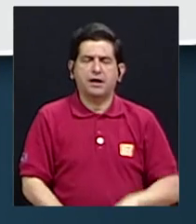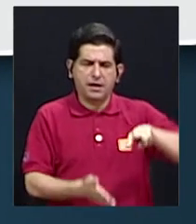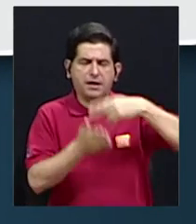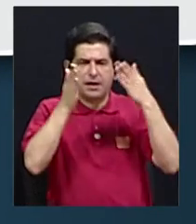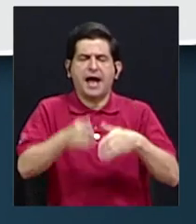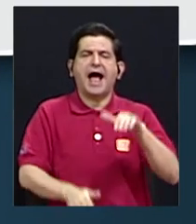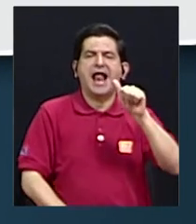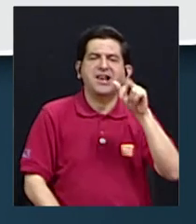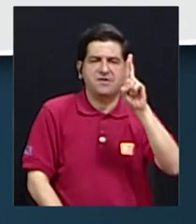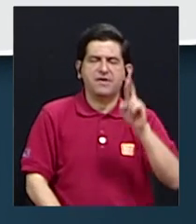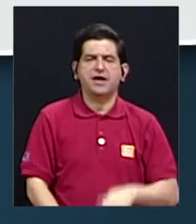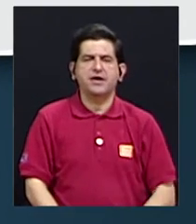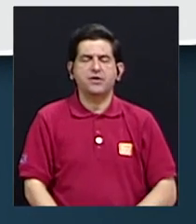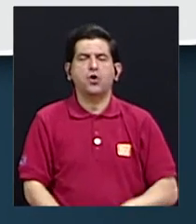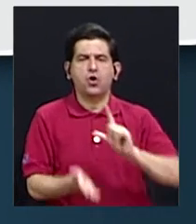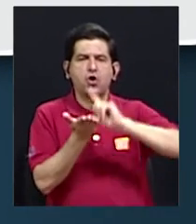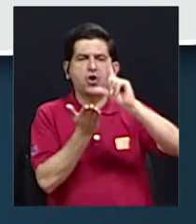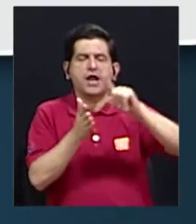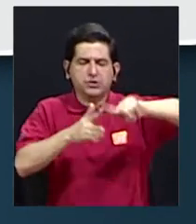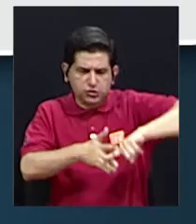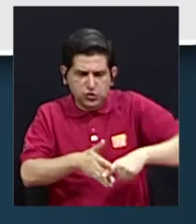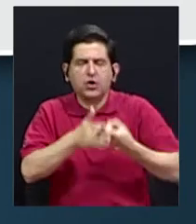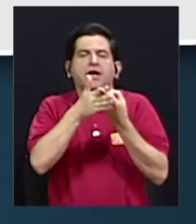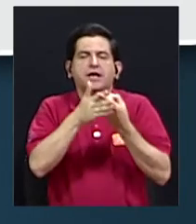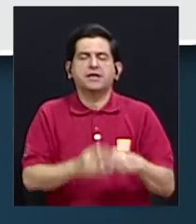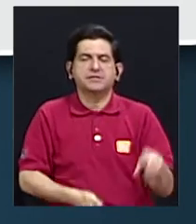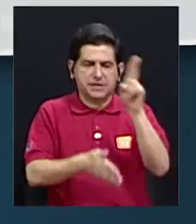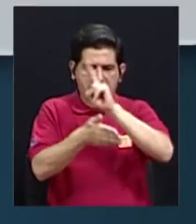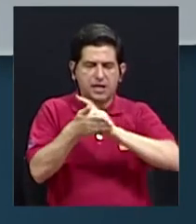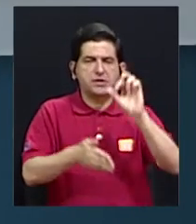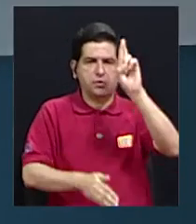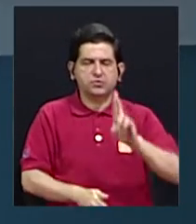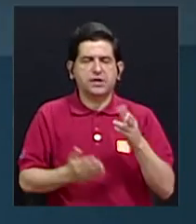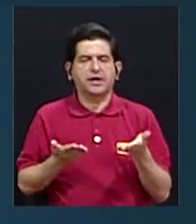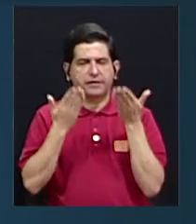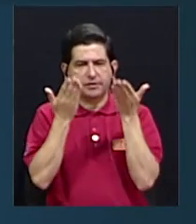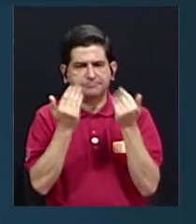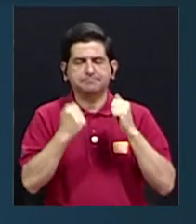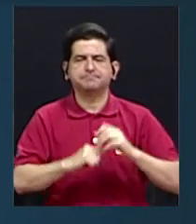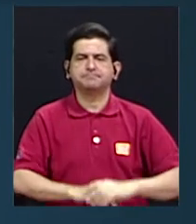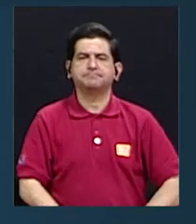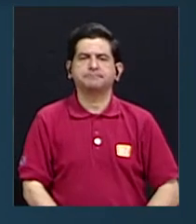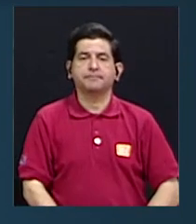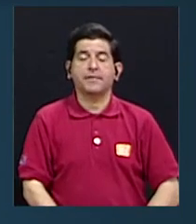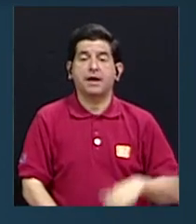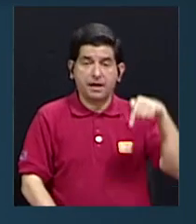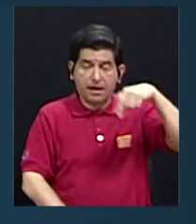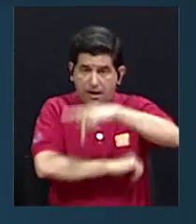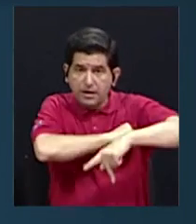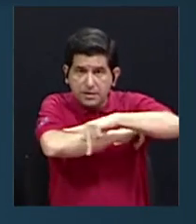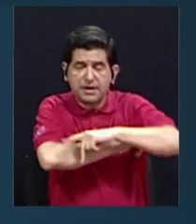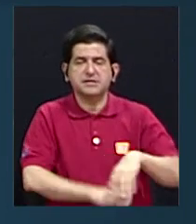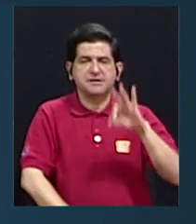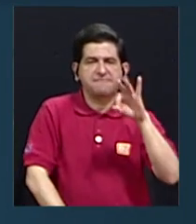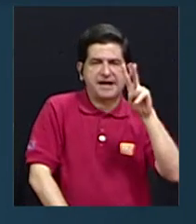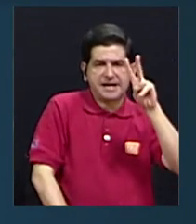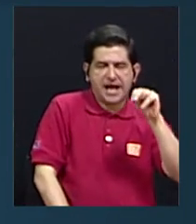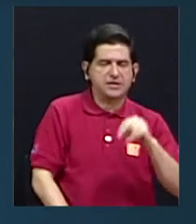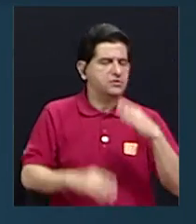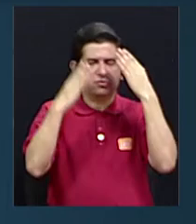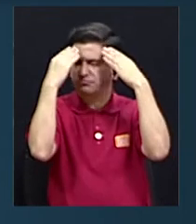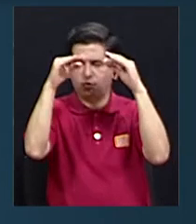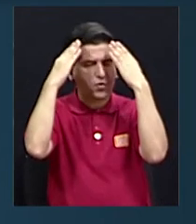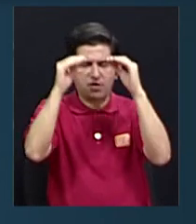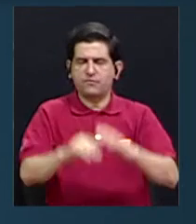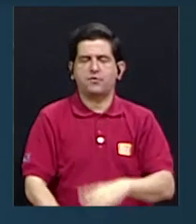álvaro restrepo imparte la lección inaugural en la universidad de costa rica en país fernando naranjo no informó